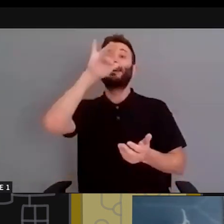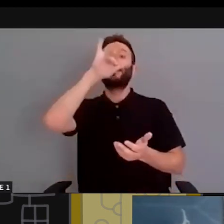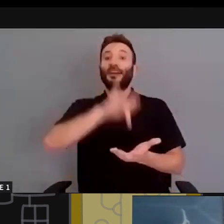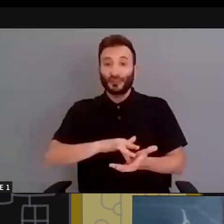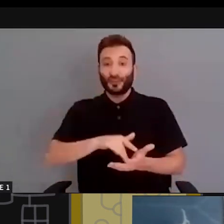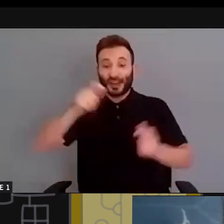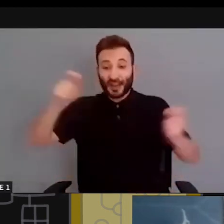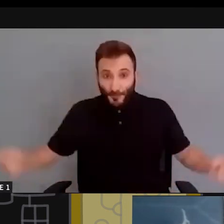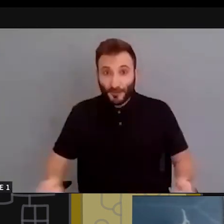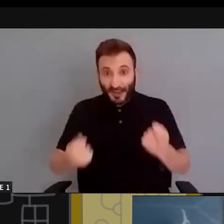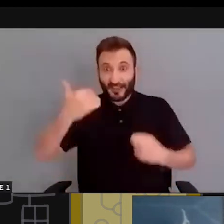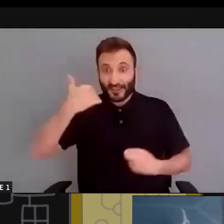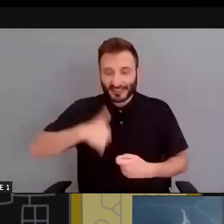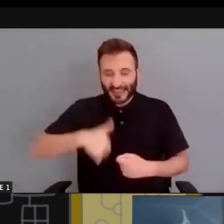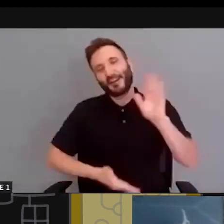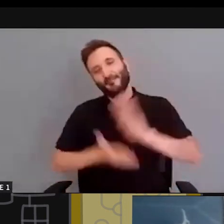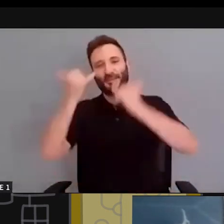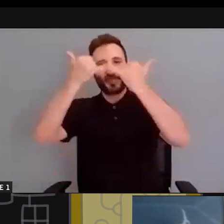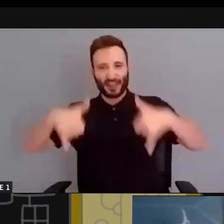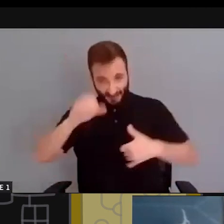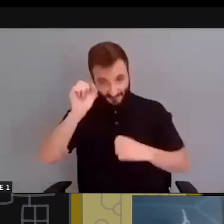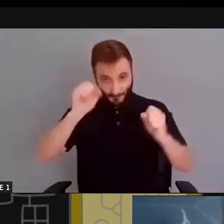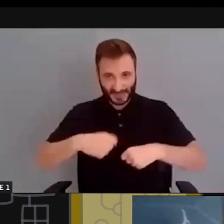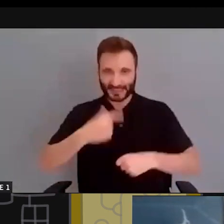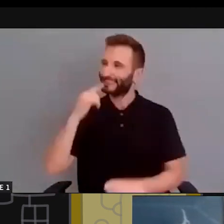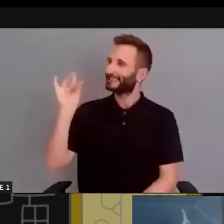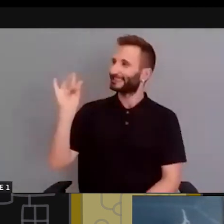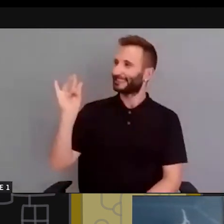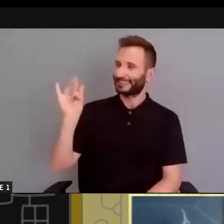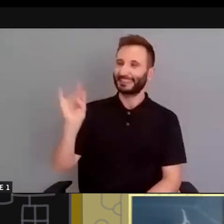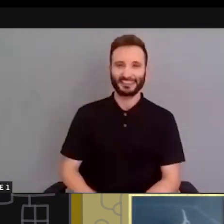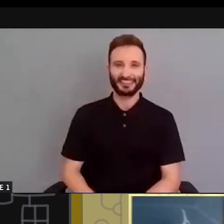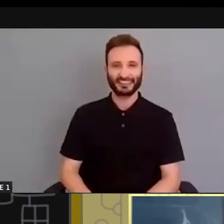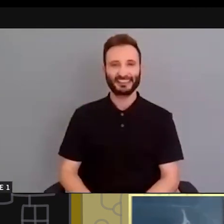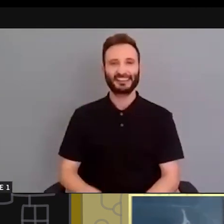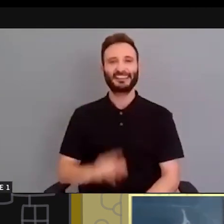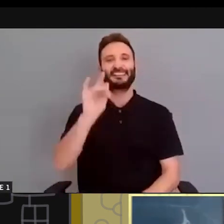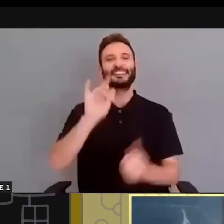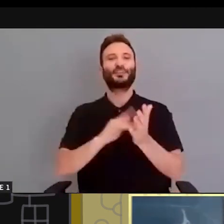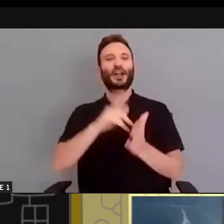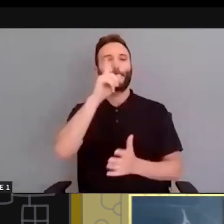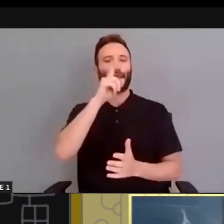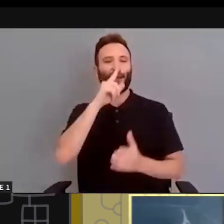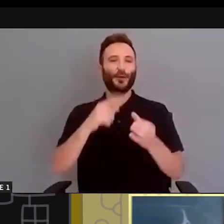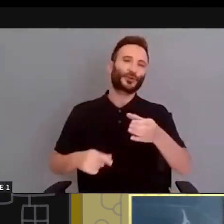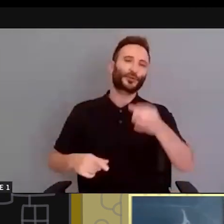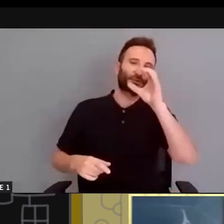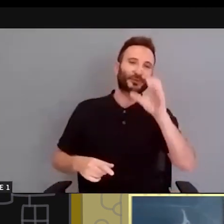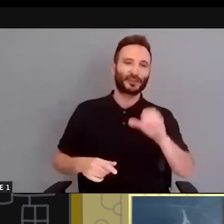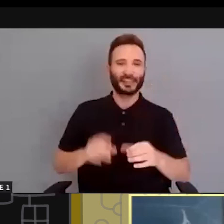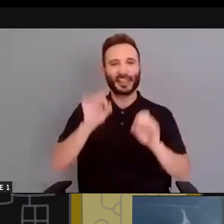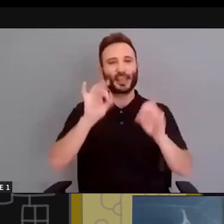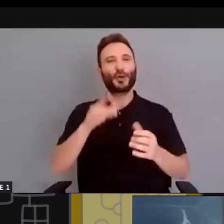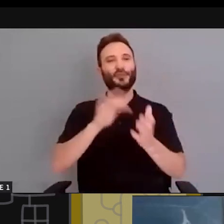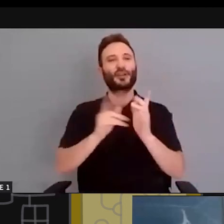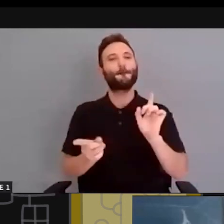celebrarlo. ¡Hombre! Nos lo merecemos. Sí, después con de un tantos chacolí. años. Con un chacolí tenemos una bilbaína.